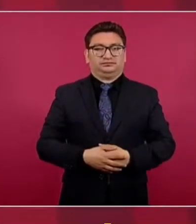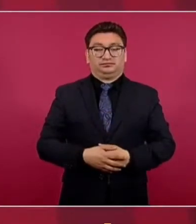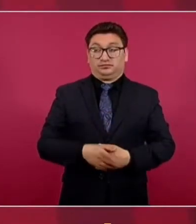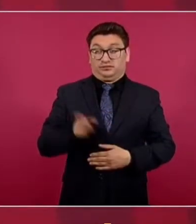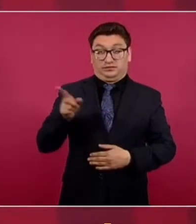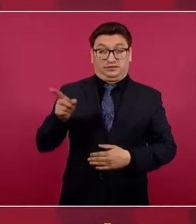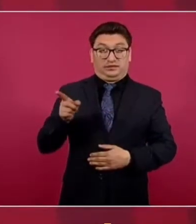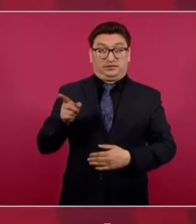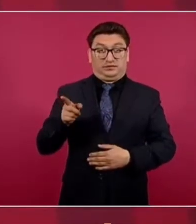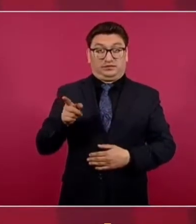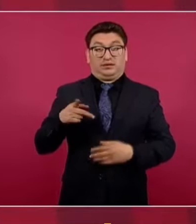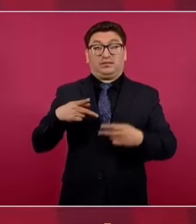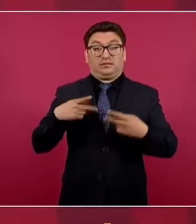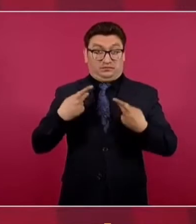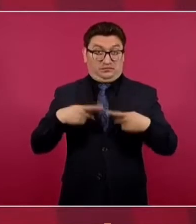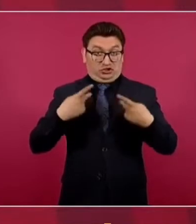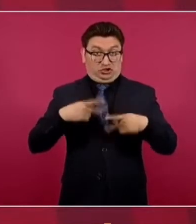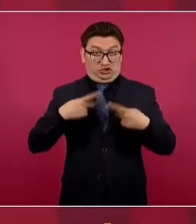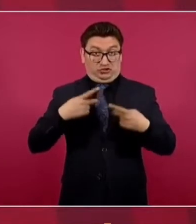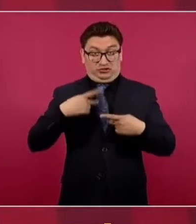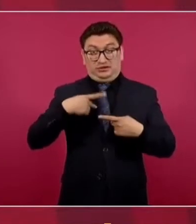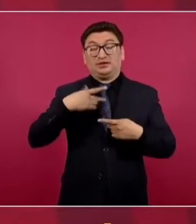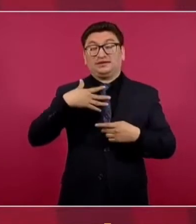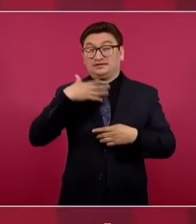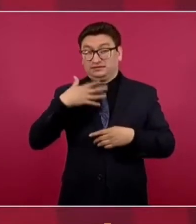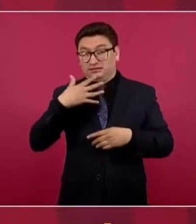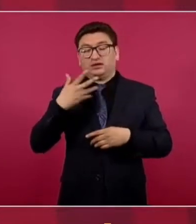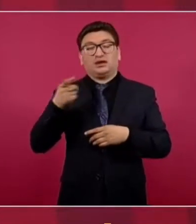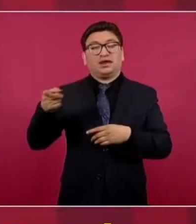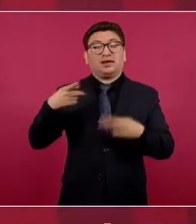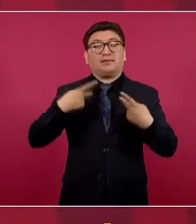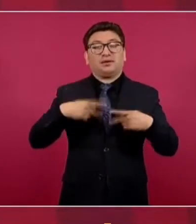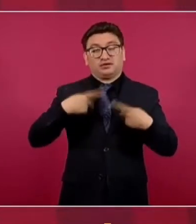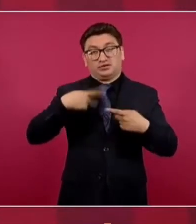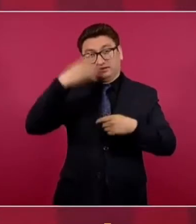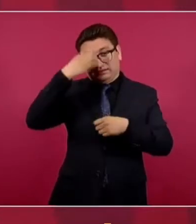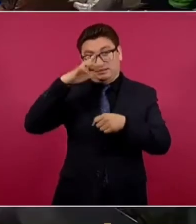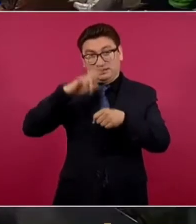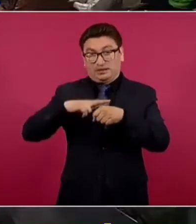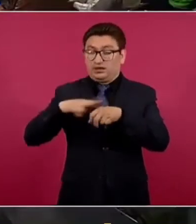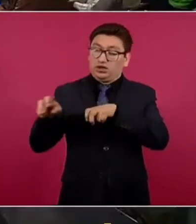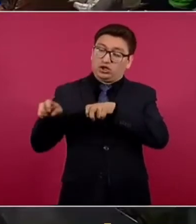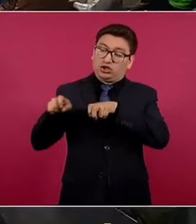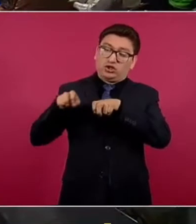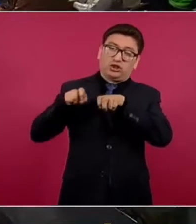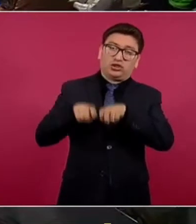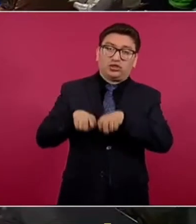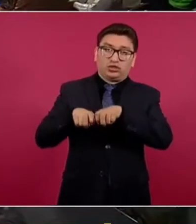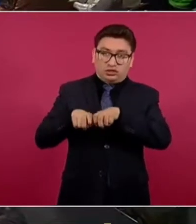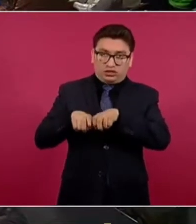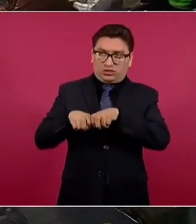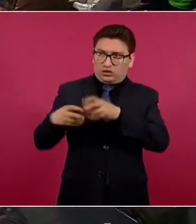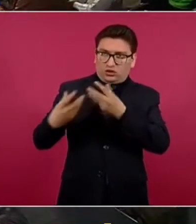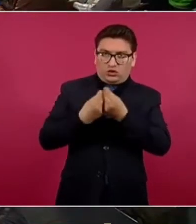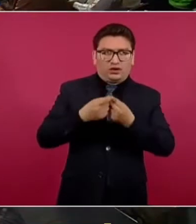un cabildero en el Congreso cuando se está definiendo un asunto de interés